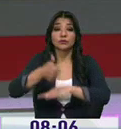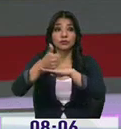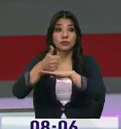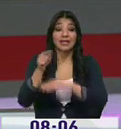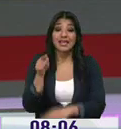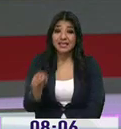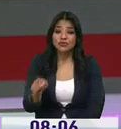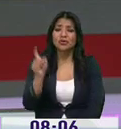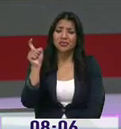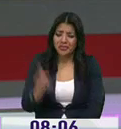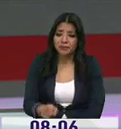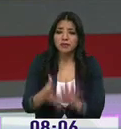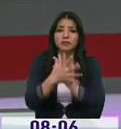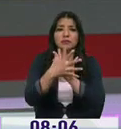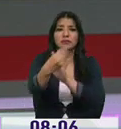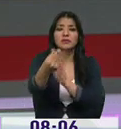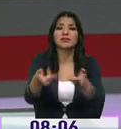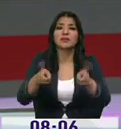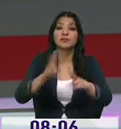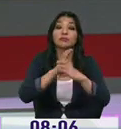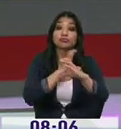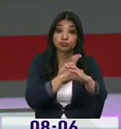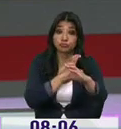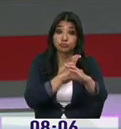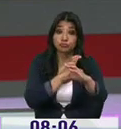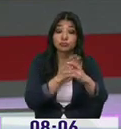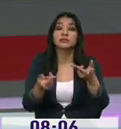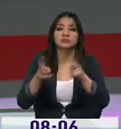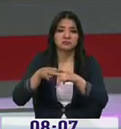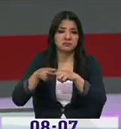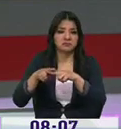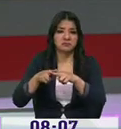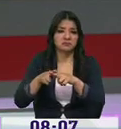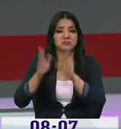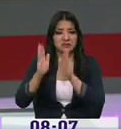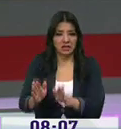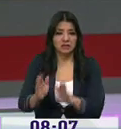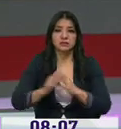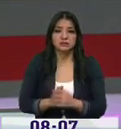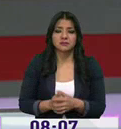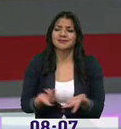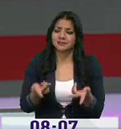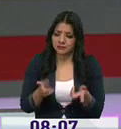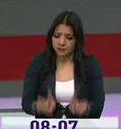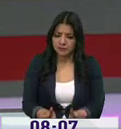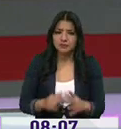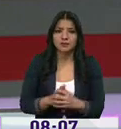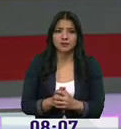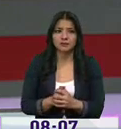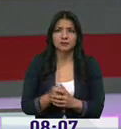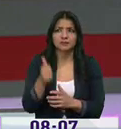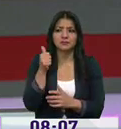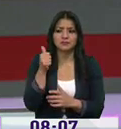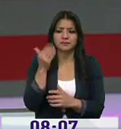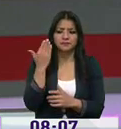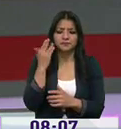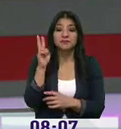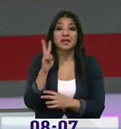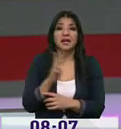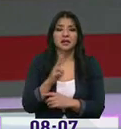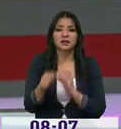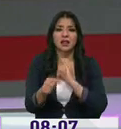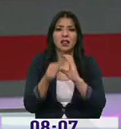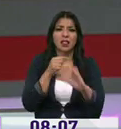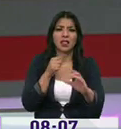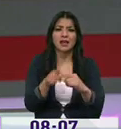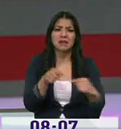tiene que replicar también con los buseros, se tiene que replicar también con los taxistas. Ahí me escribieron el día viernes,